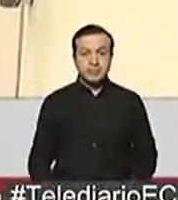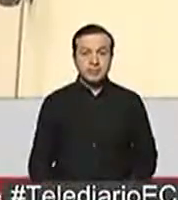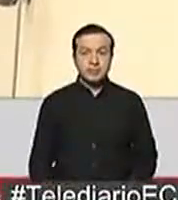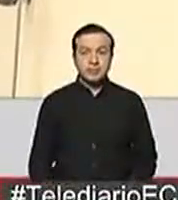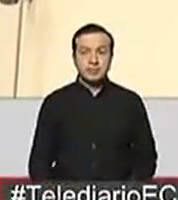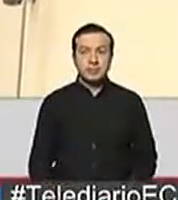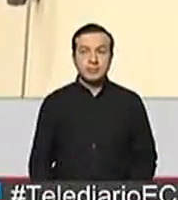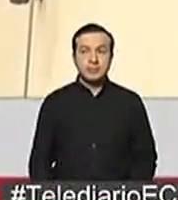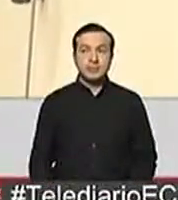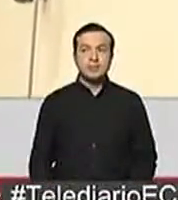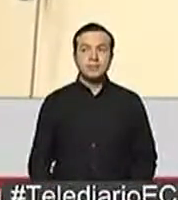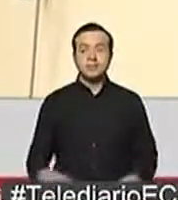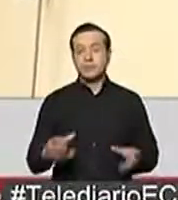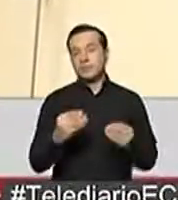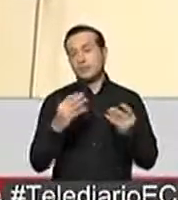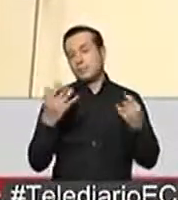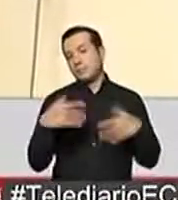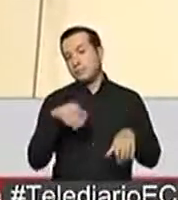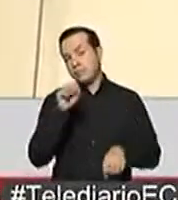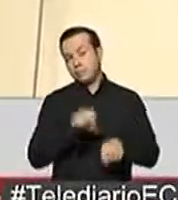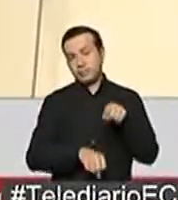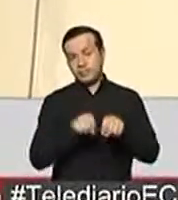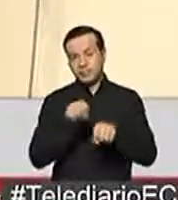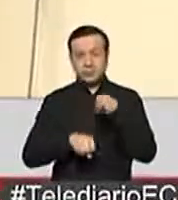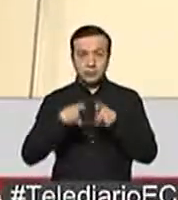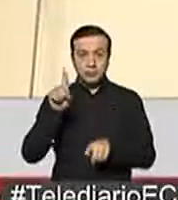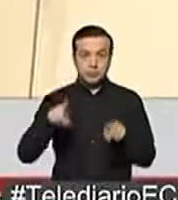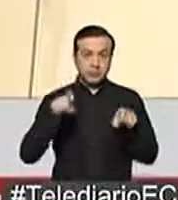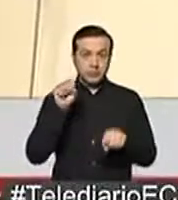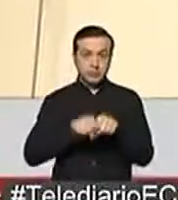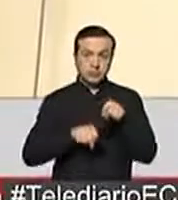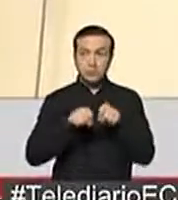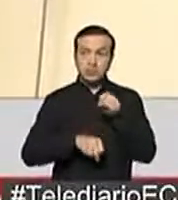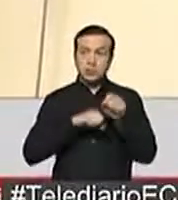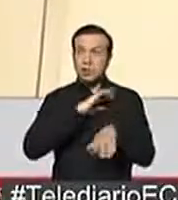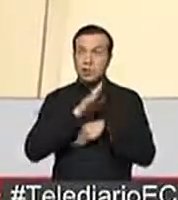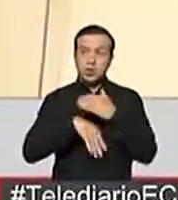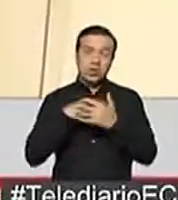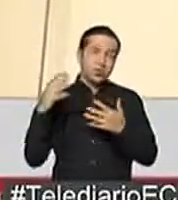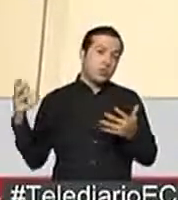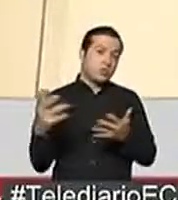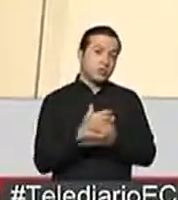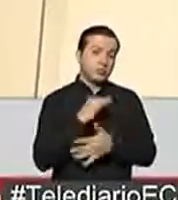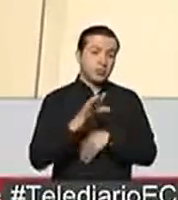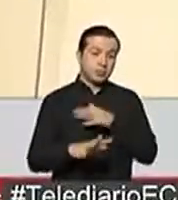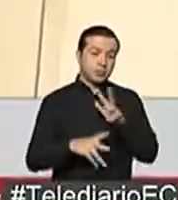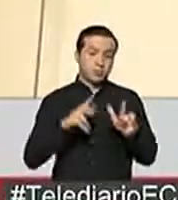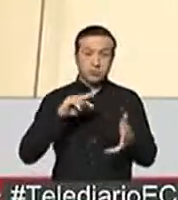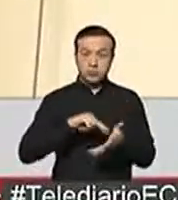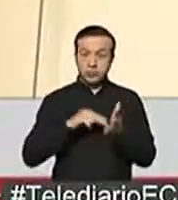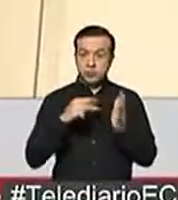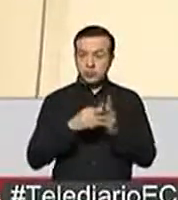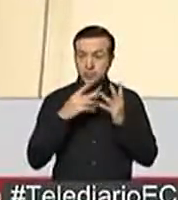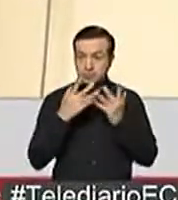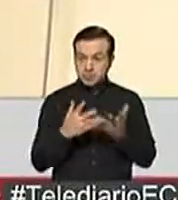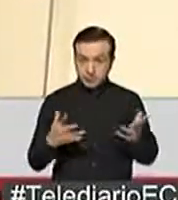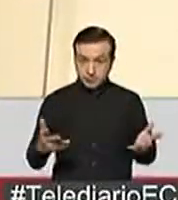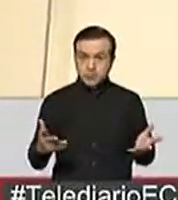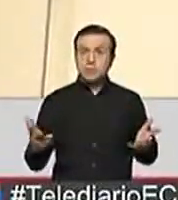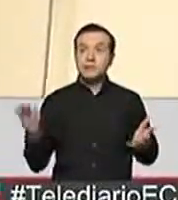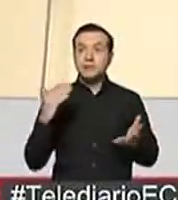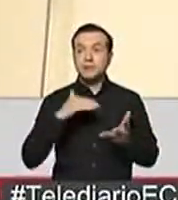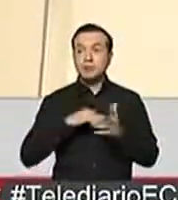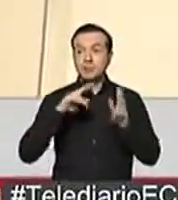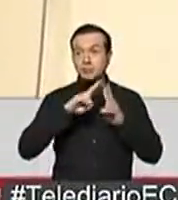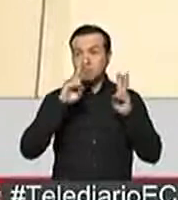y fueron daños ya totales, es decir, algunos de los casos inclusive se nos llevaron hasta los domos. Esto significa que tenemos que hacer ya el